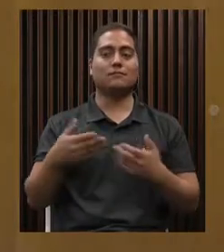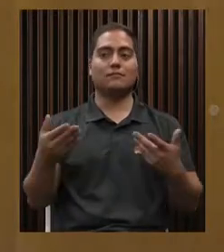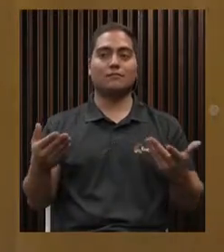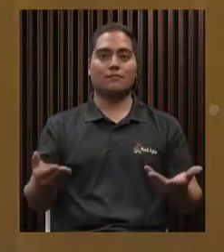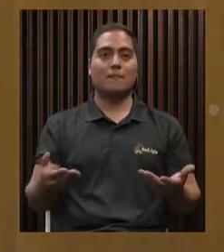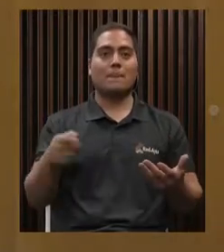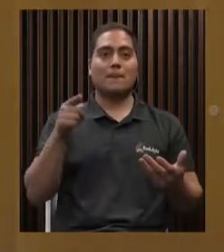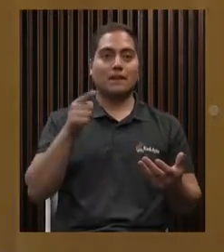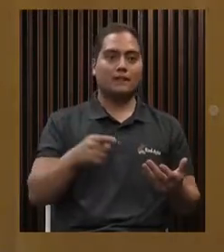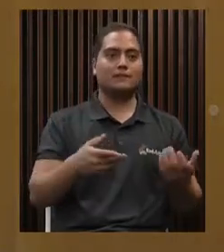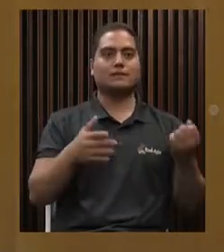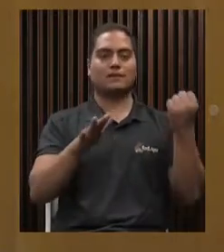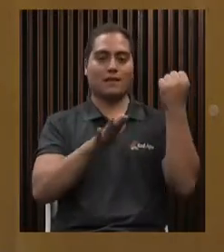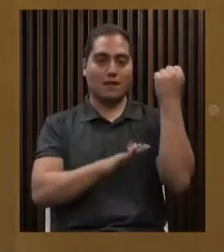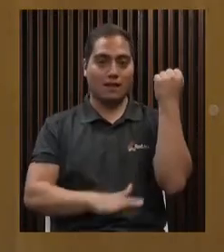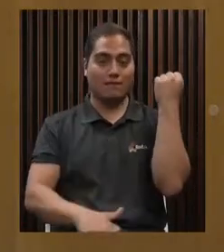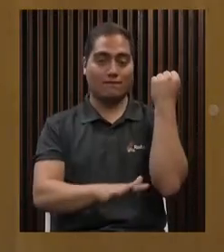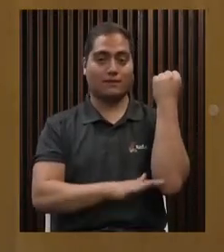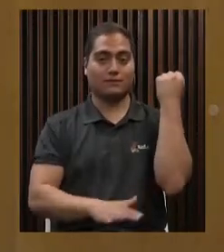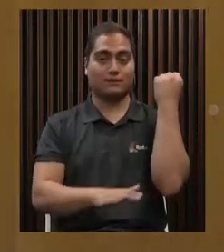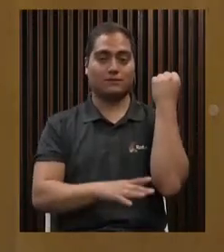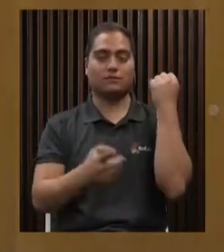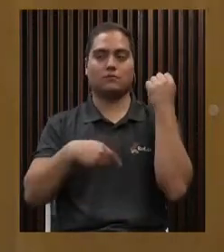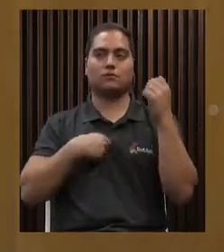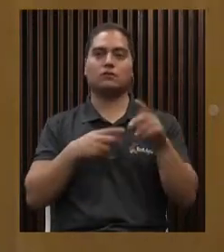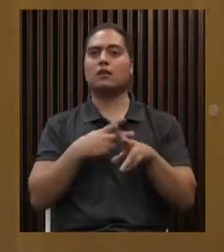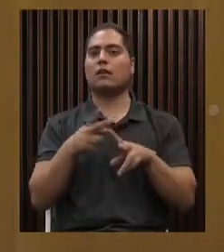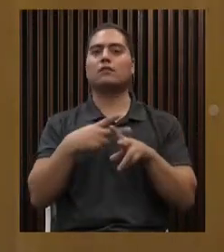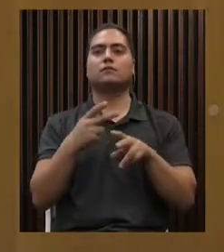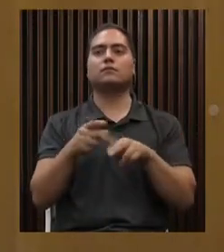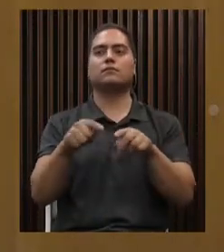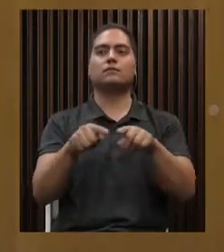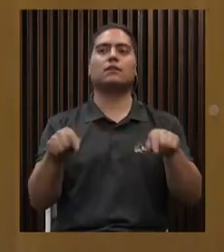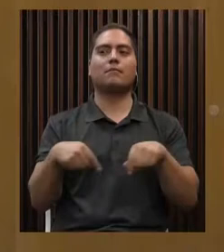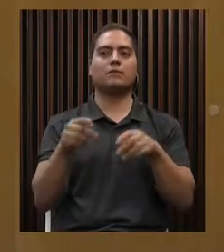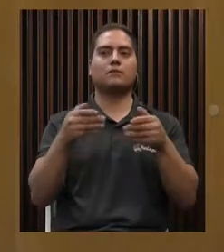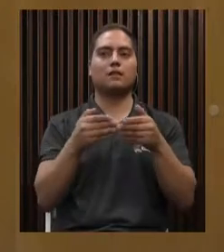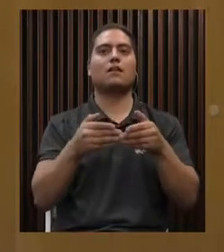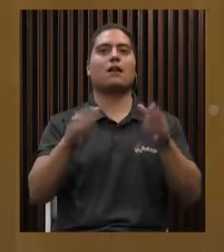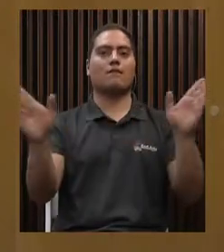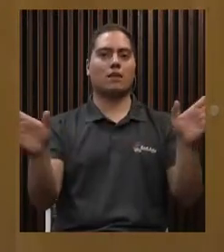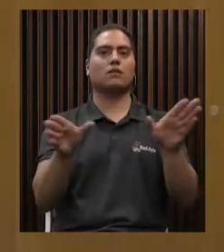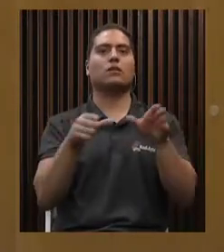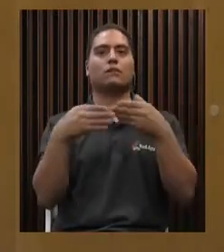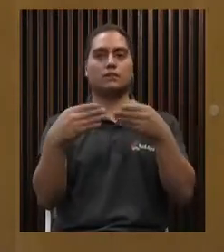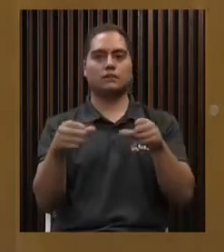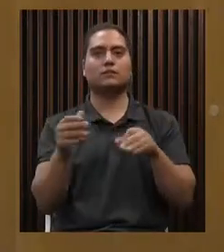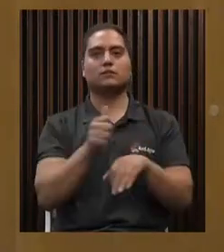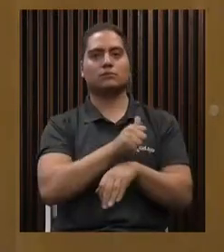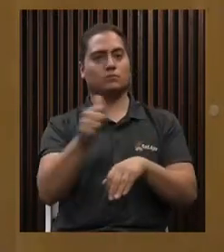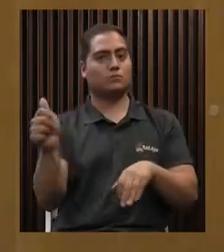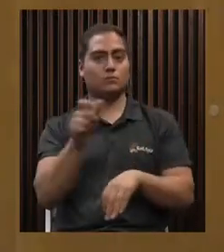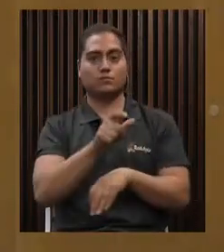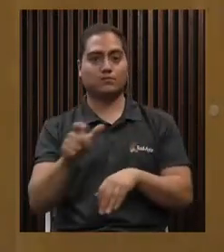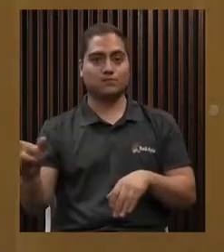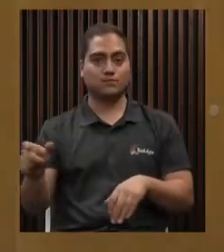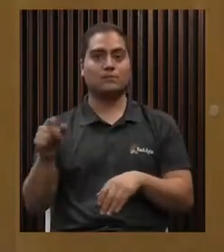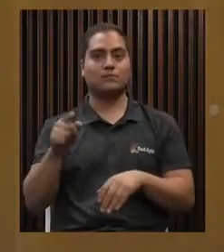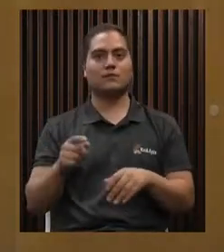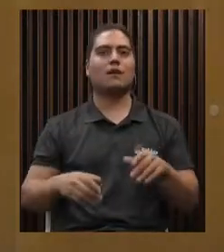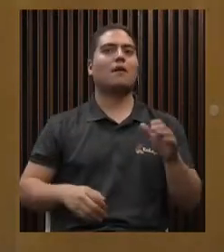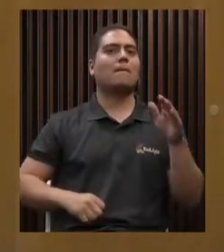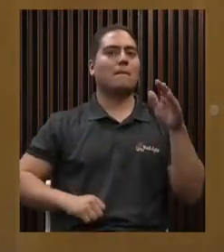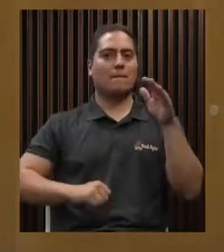esa base en donde creamos un espacio que es abierto y flexible para todos, para la mayor cantidad de